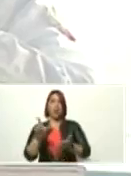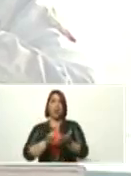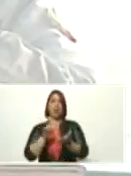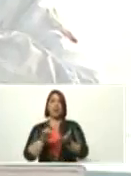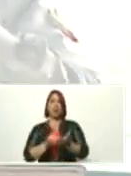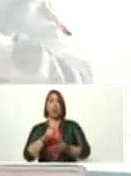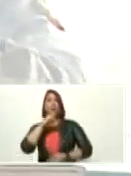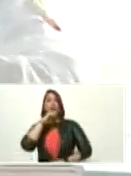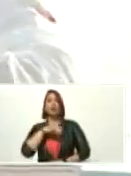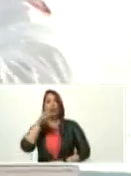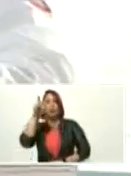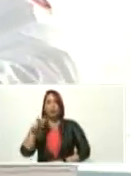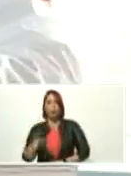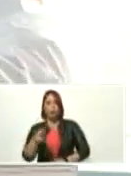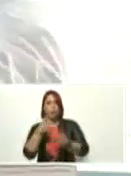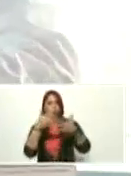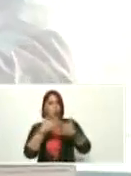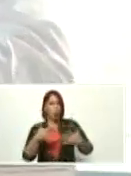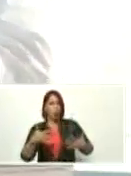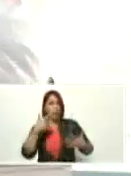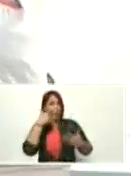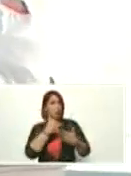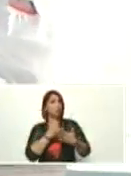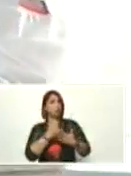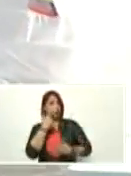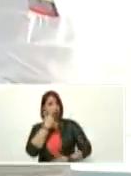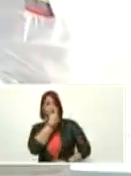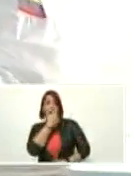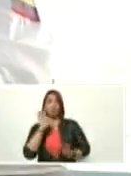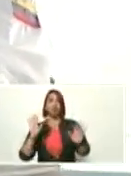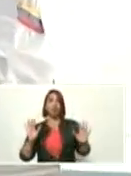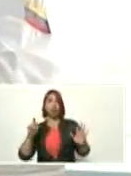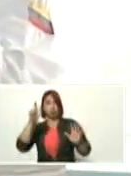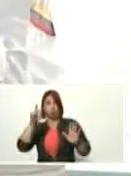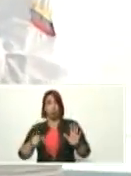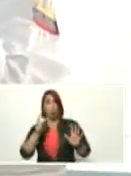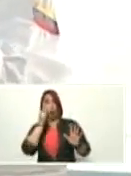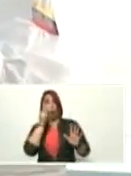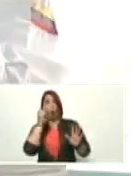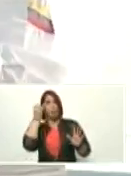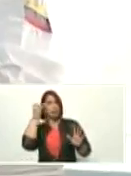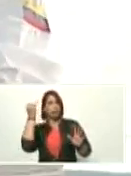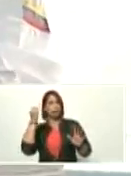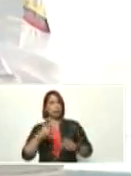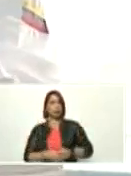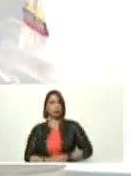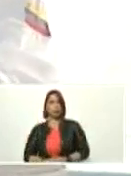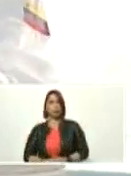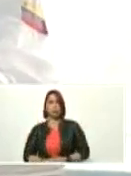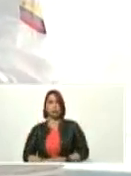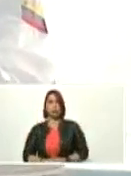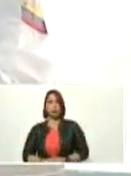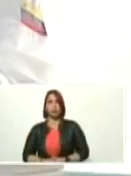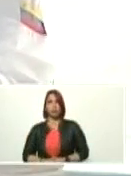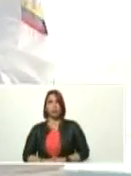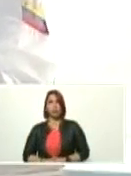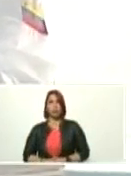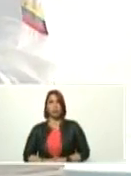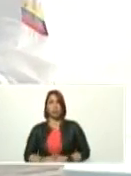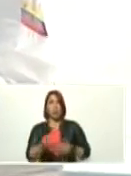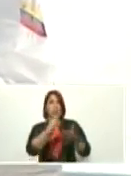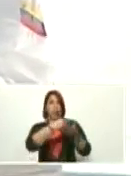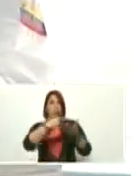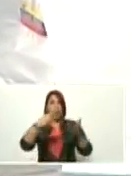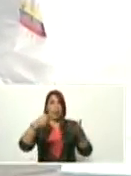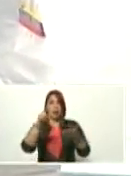de un historiador, miren, ojo, de un historiador catalán que escribe